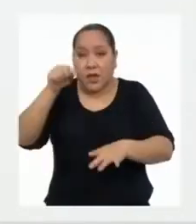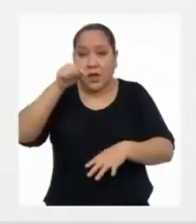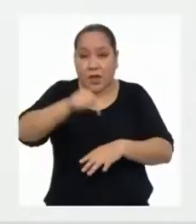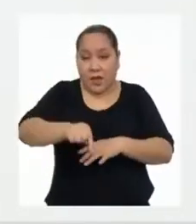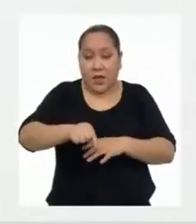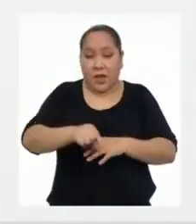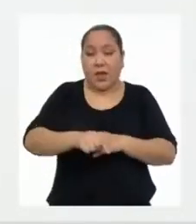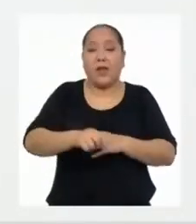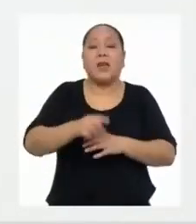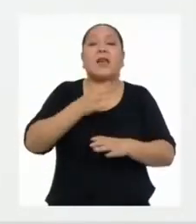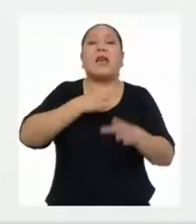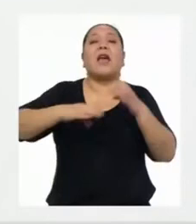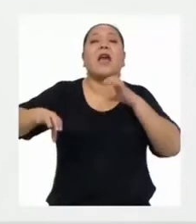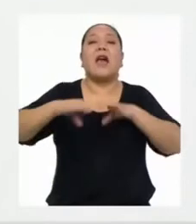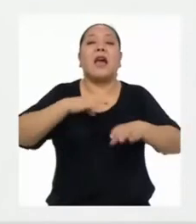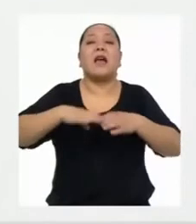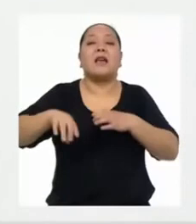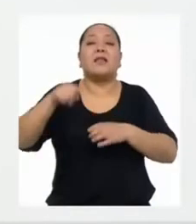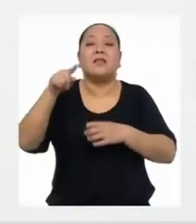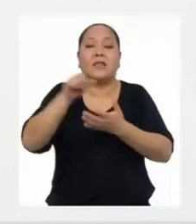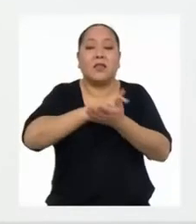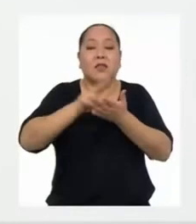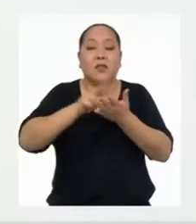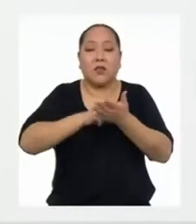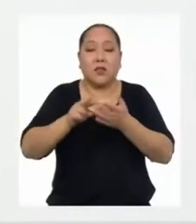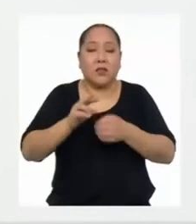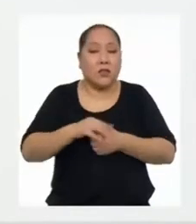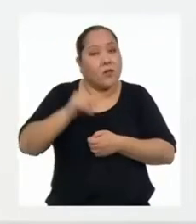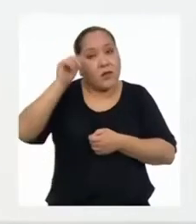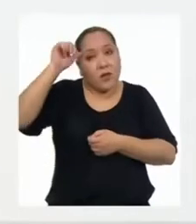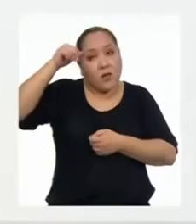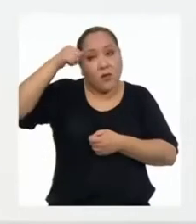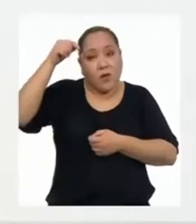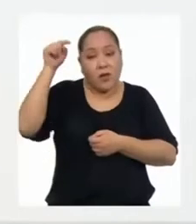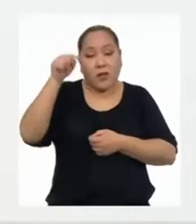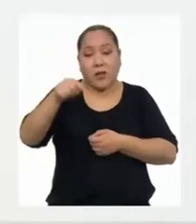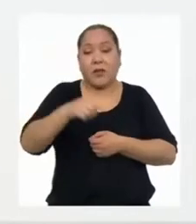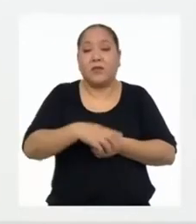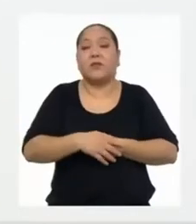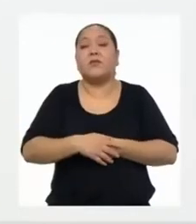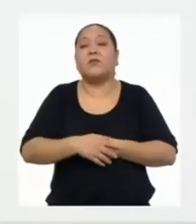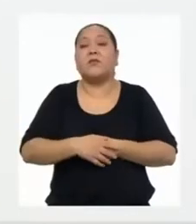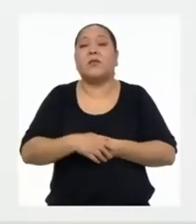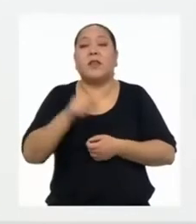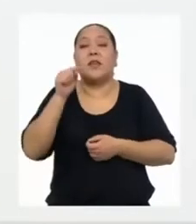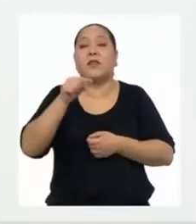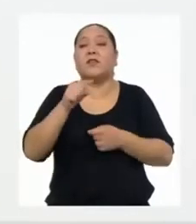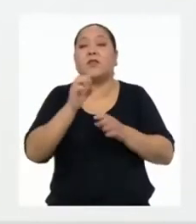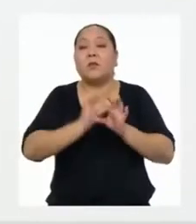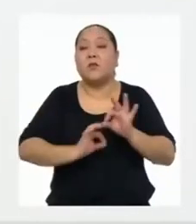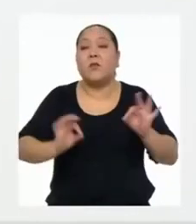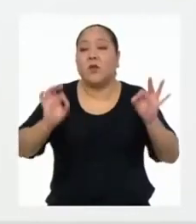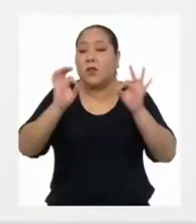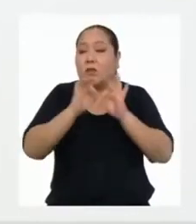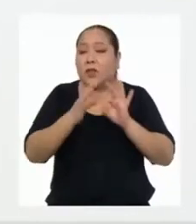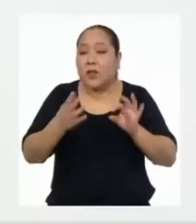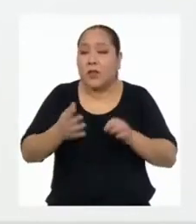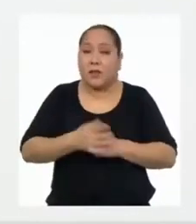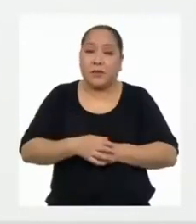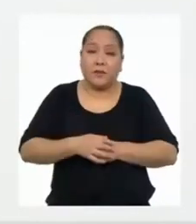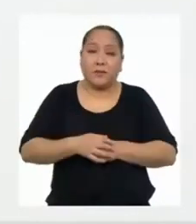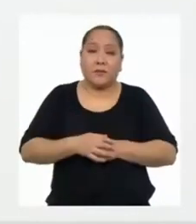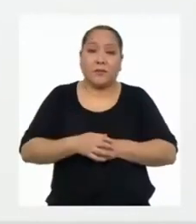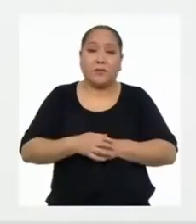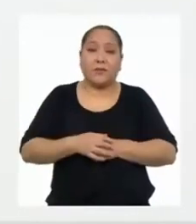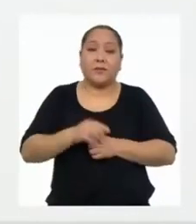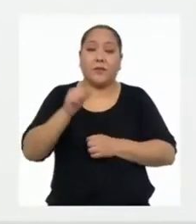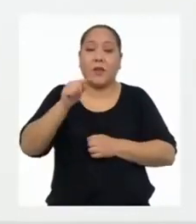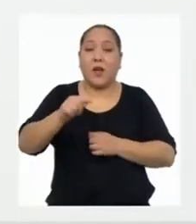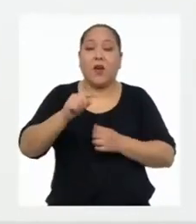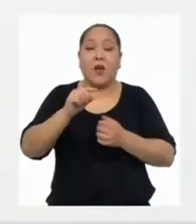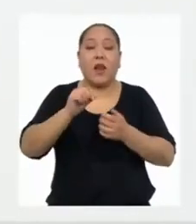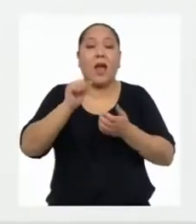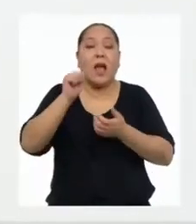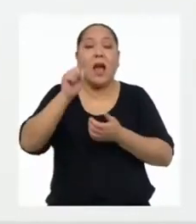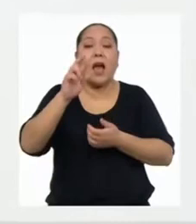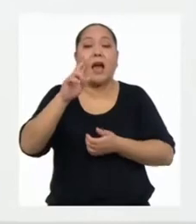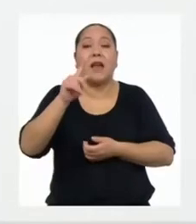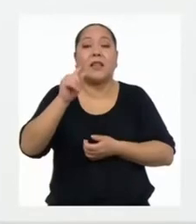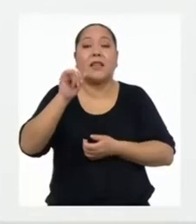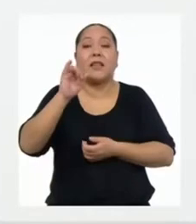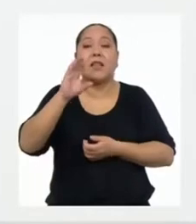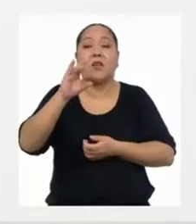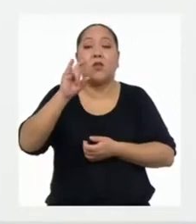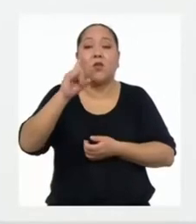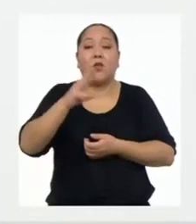lectores. Recuerda eso, que es clave. Ahora bien, el artículo está compuesto de